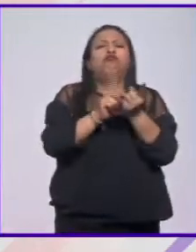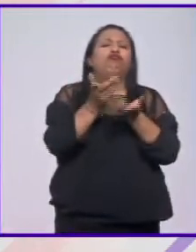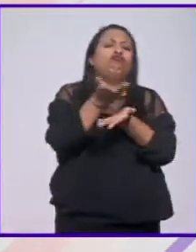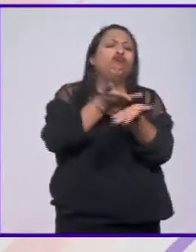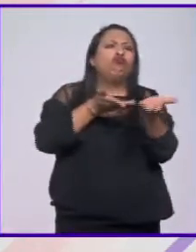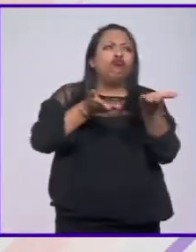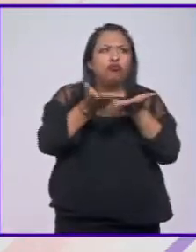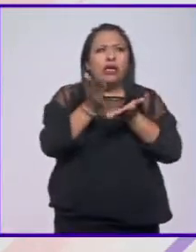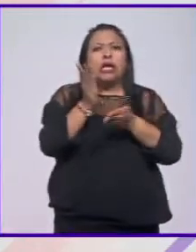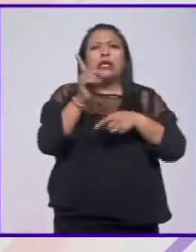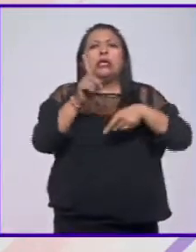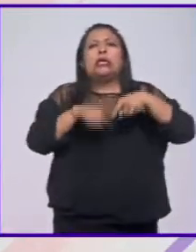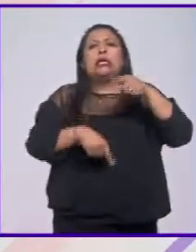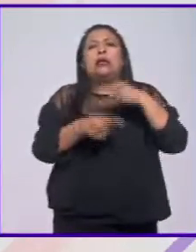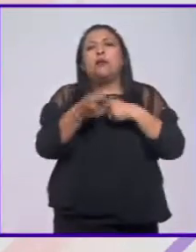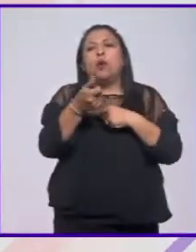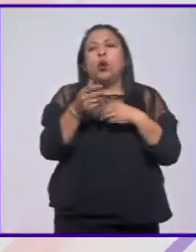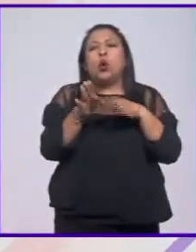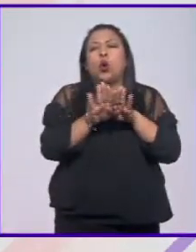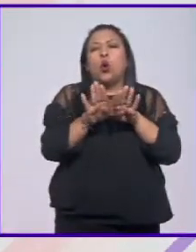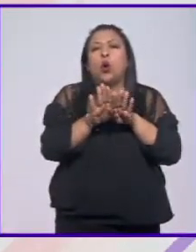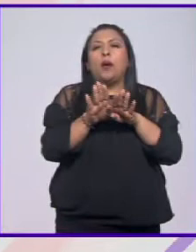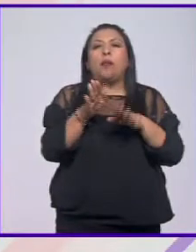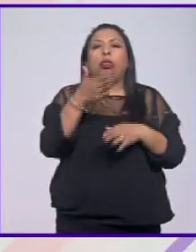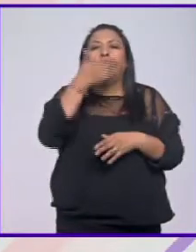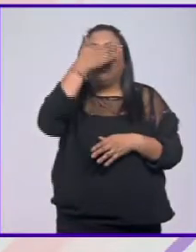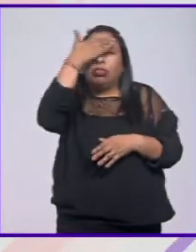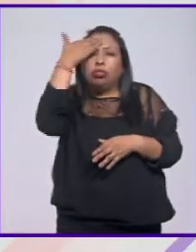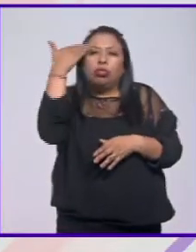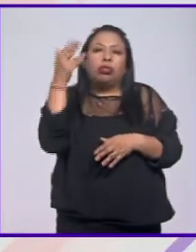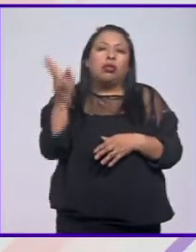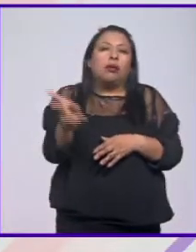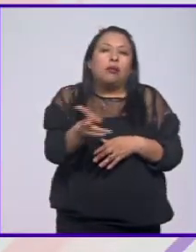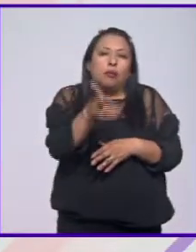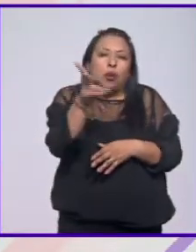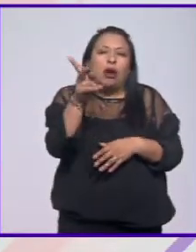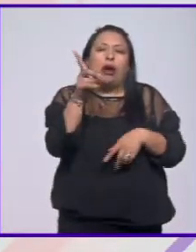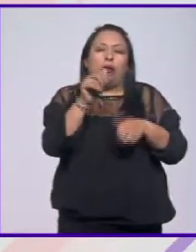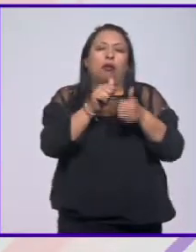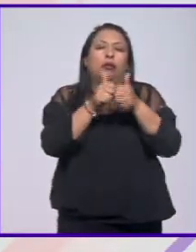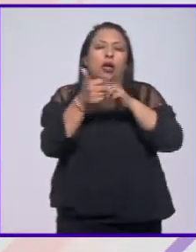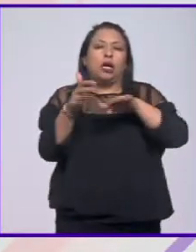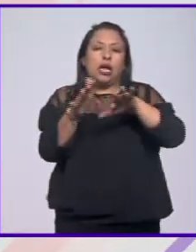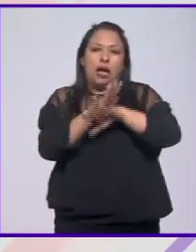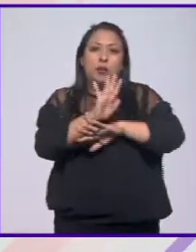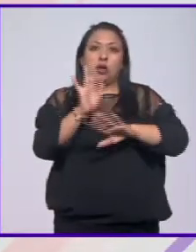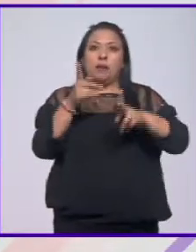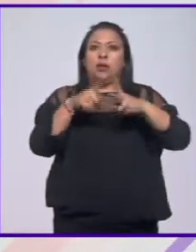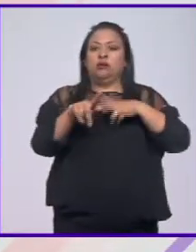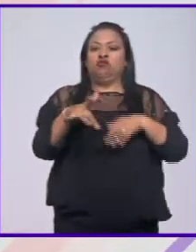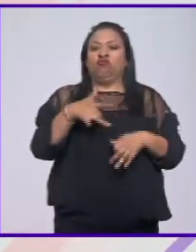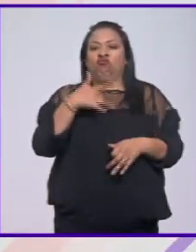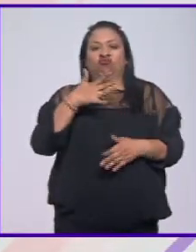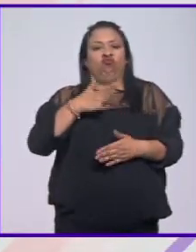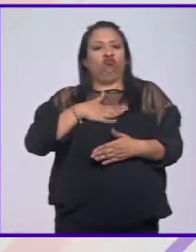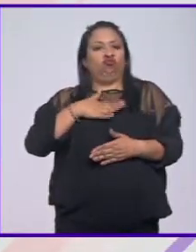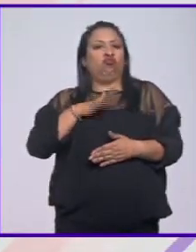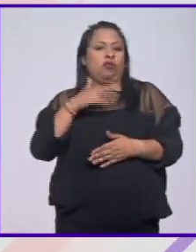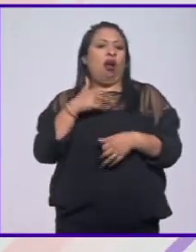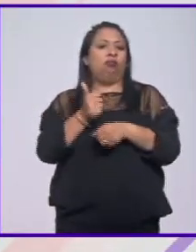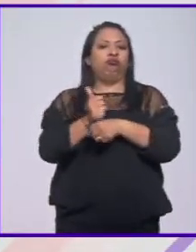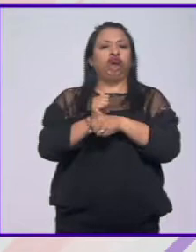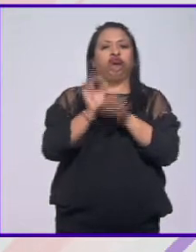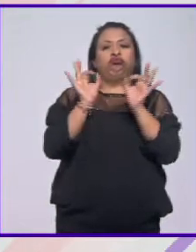se te va quitando un poquito esa candidez, ¿no?, de la provincia, y entras ya a sentirte que pues eres un